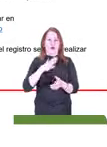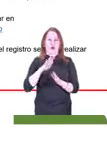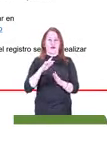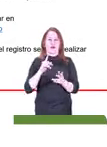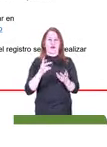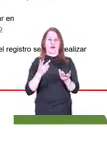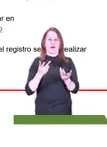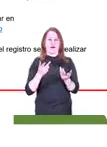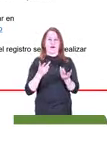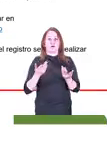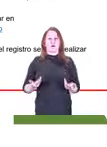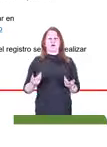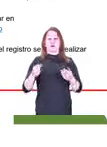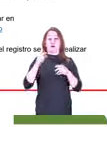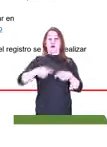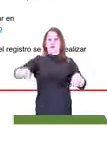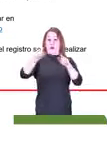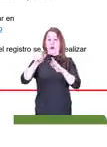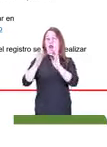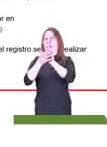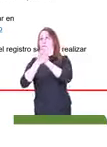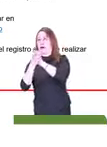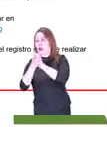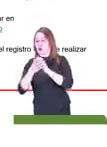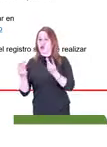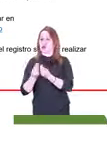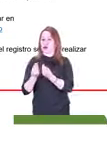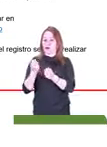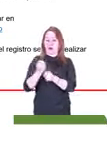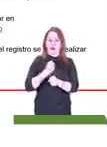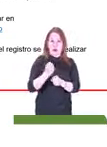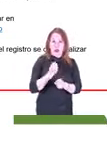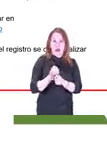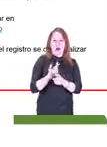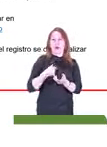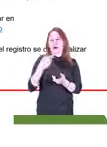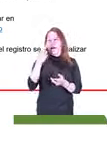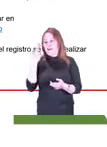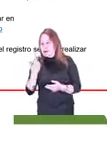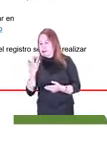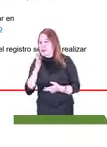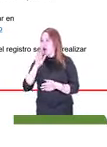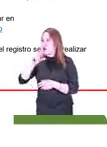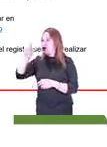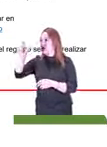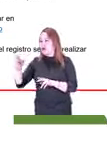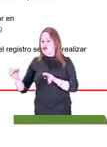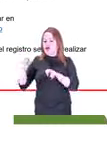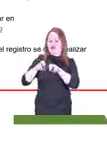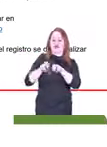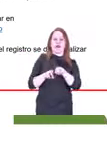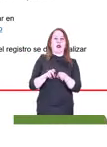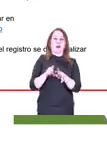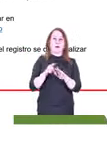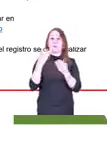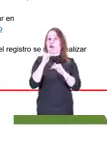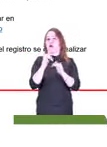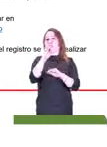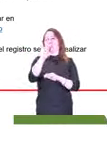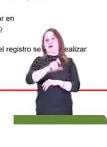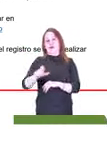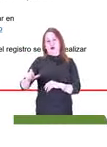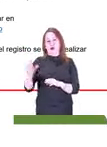de llamen a sus amigos, a sus compañeros de trabajo, revisen con quién más se pueden ir y vayan por lo menos de a tres personas dentro de los